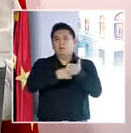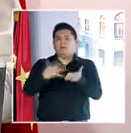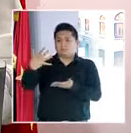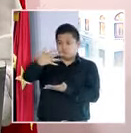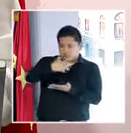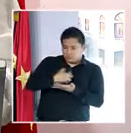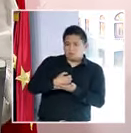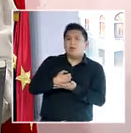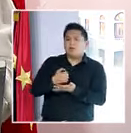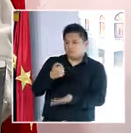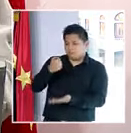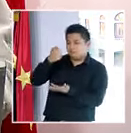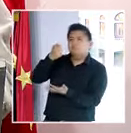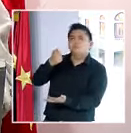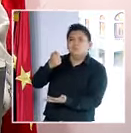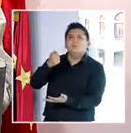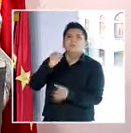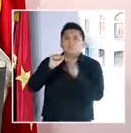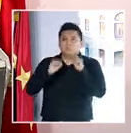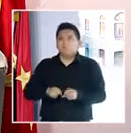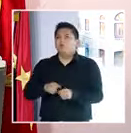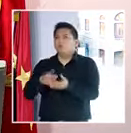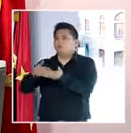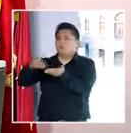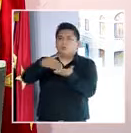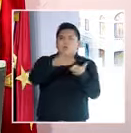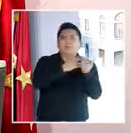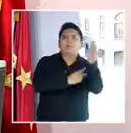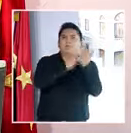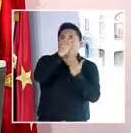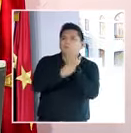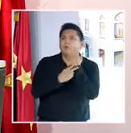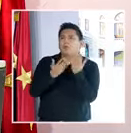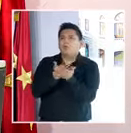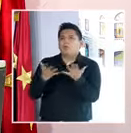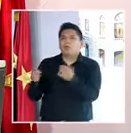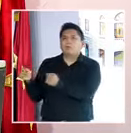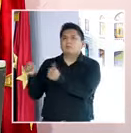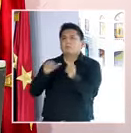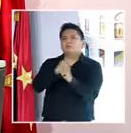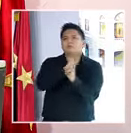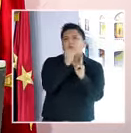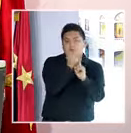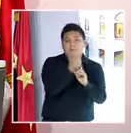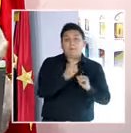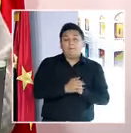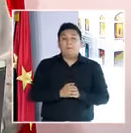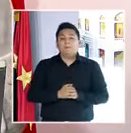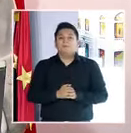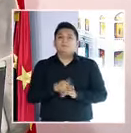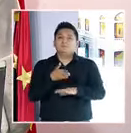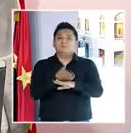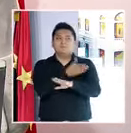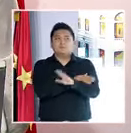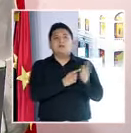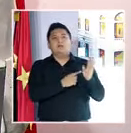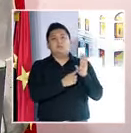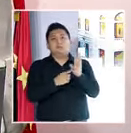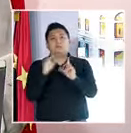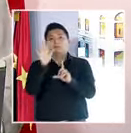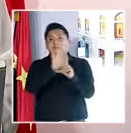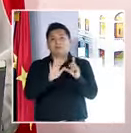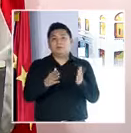y apalancar las inversiones en materia de inversión social. Como lo reseñaba el video, con